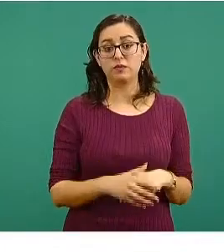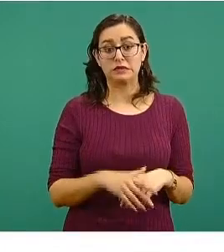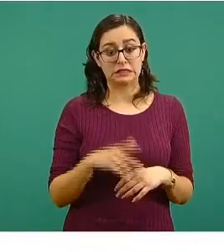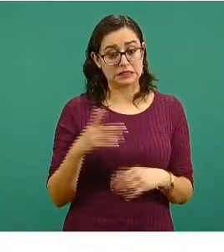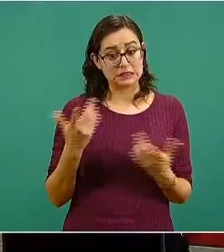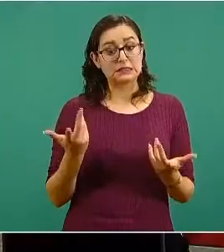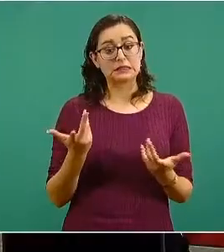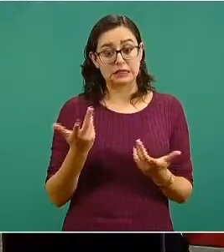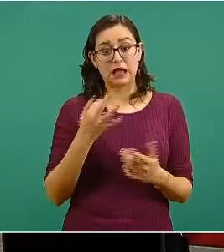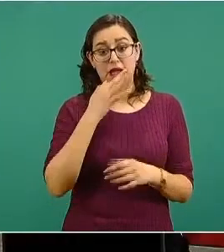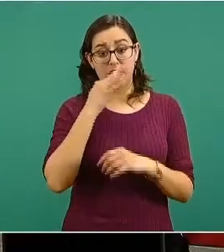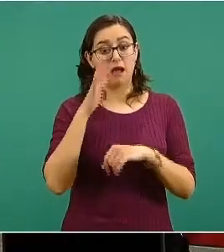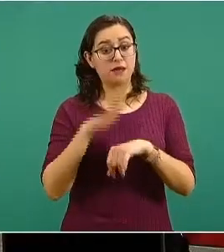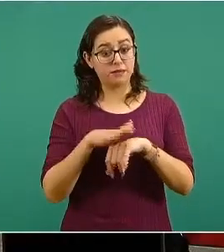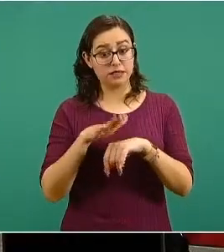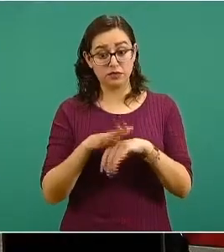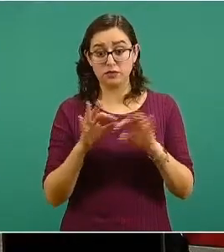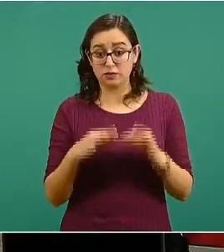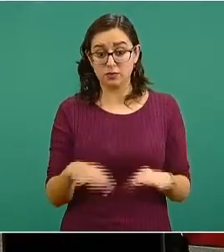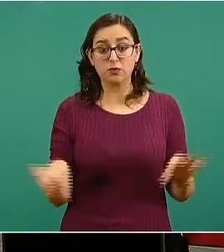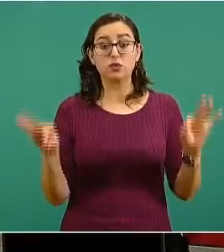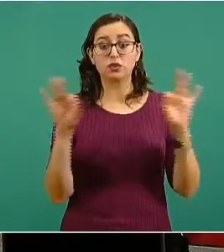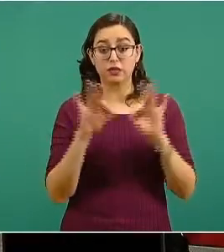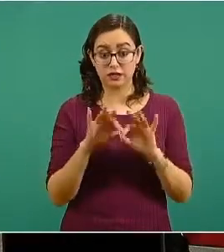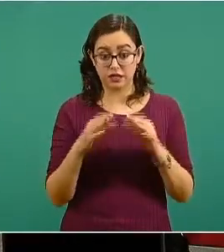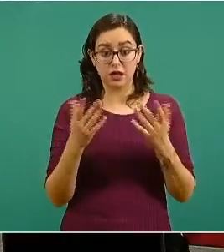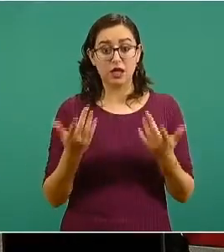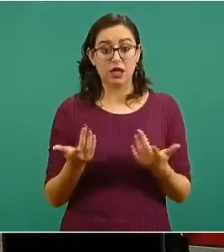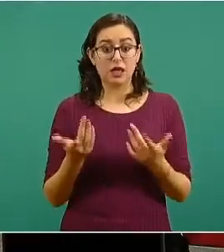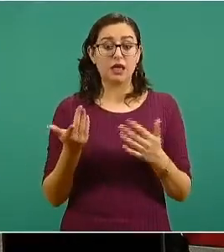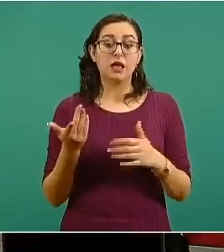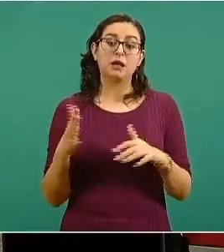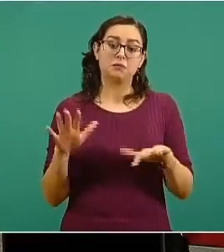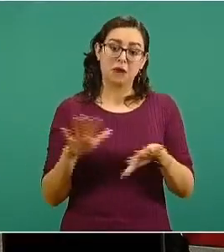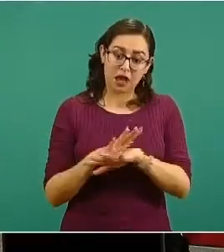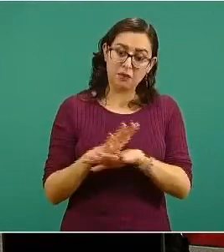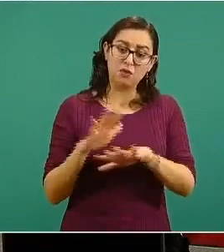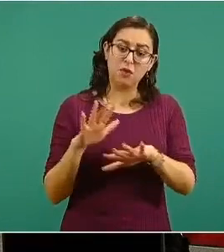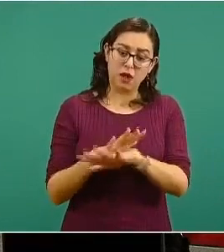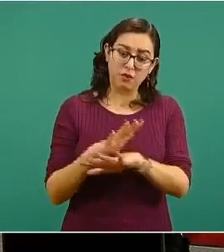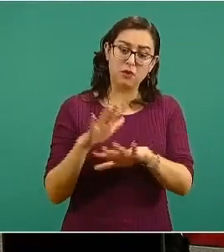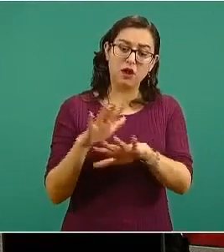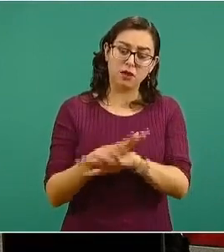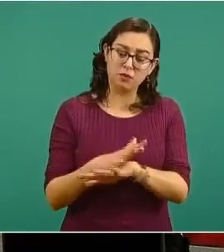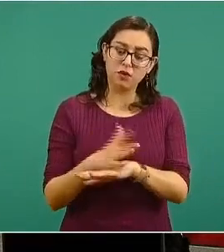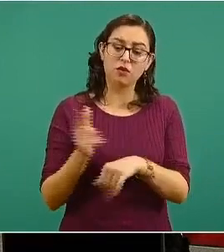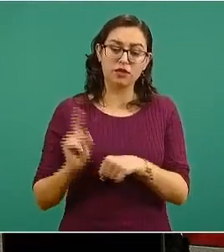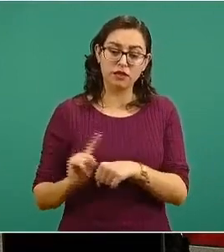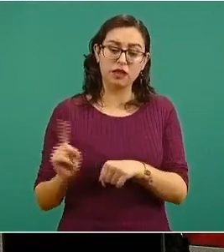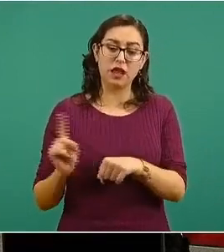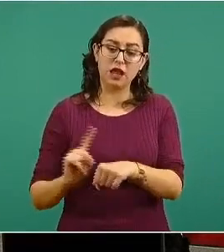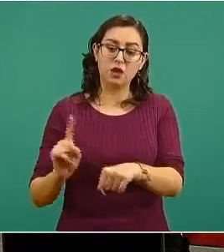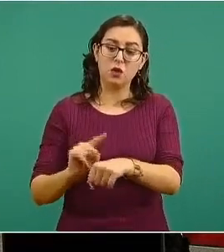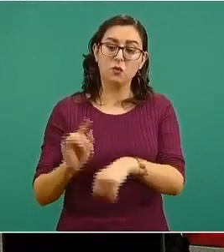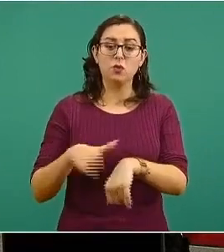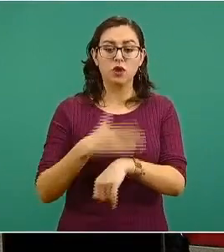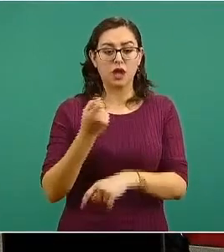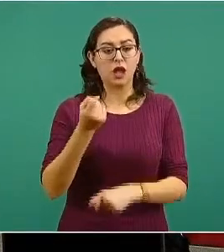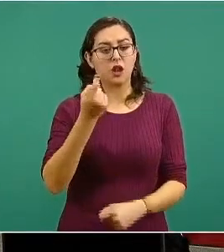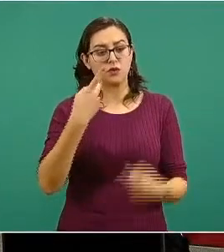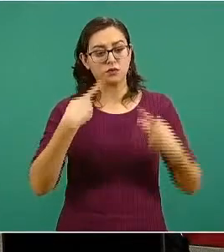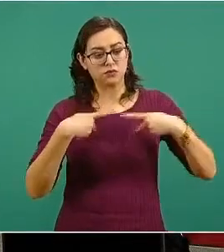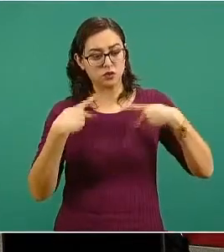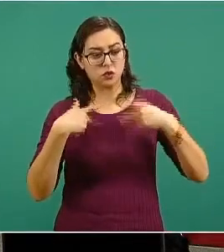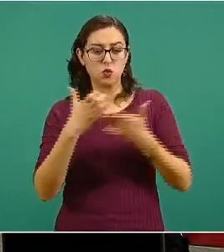muy importante saberlo. Esto va fluctuando, se van dando de alta personas, pero también van llegando más personas